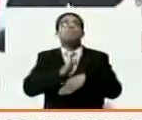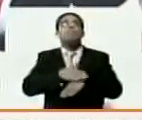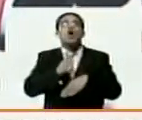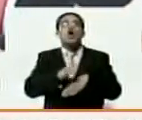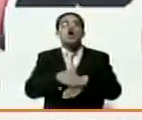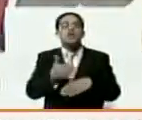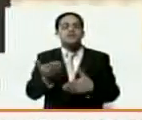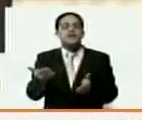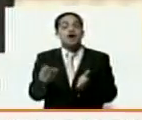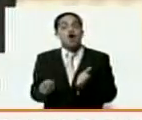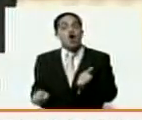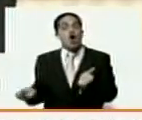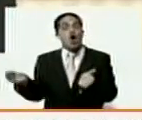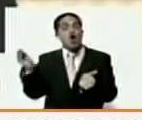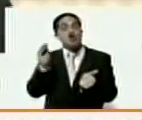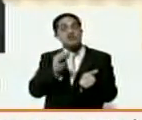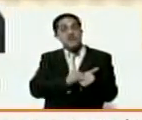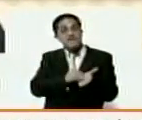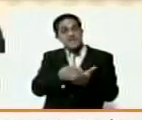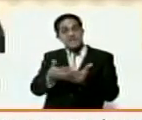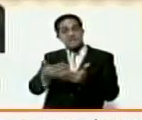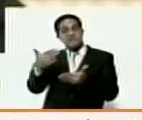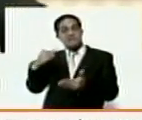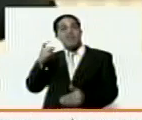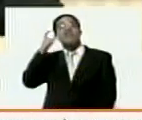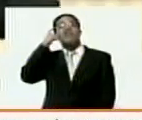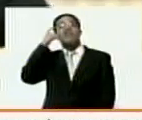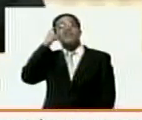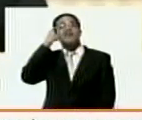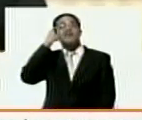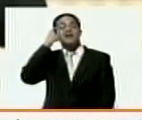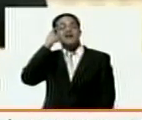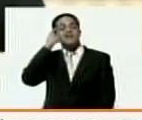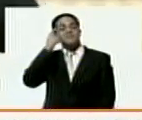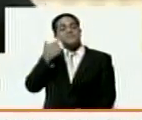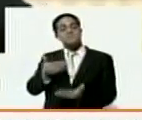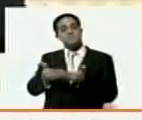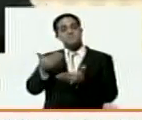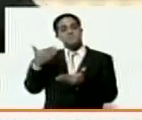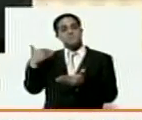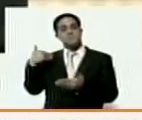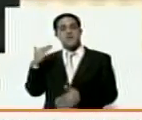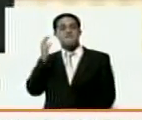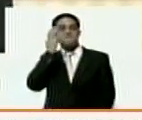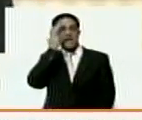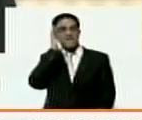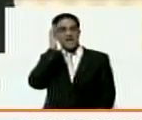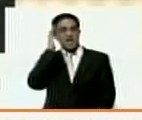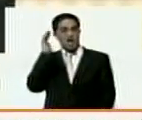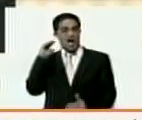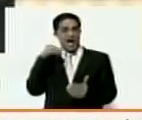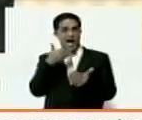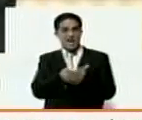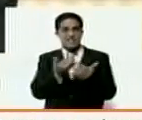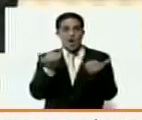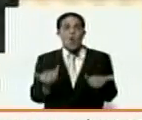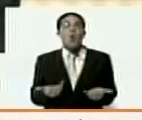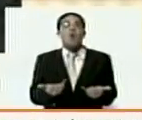nuevo, en los últimos días, estamos hablando desde el mes de febrero al mes de